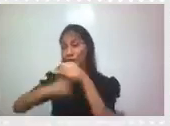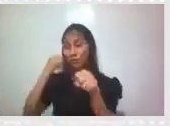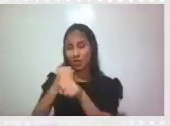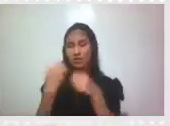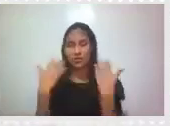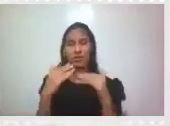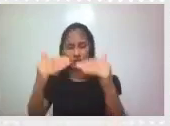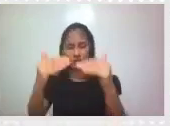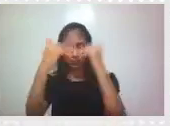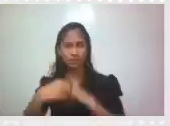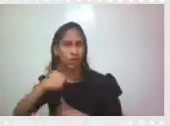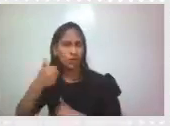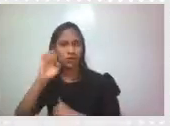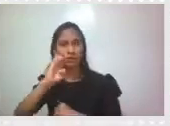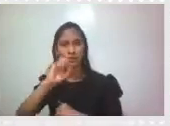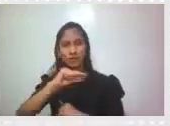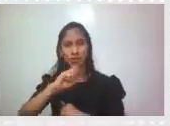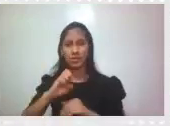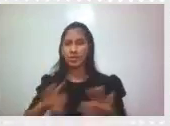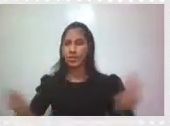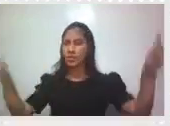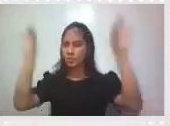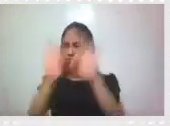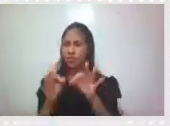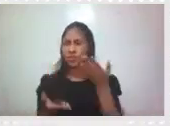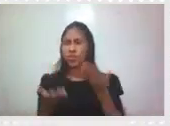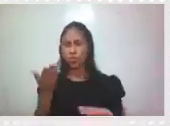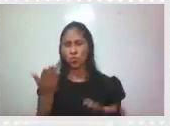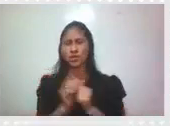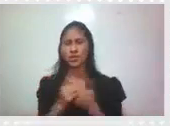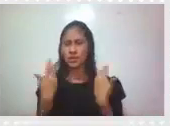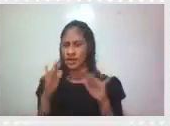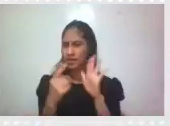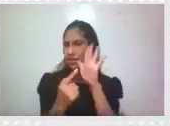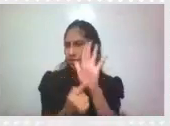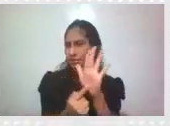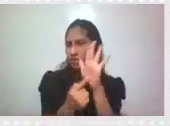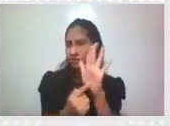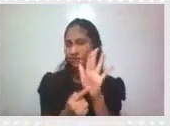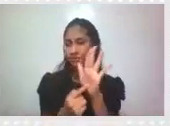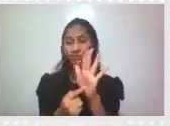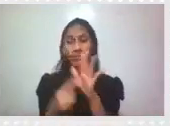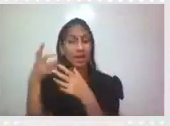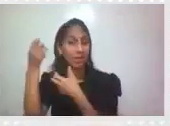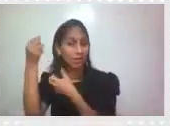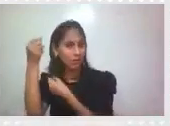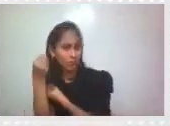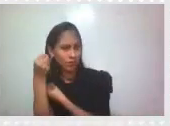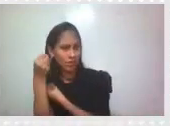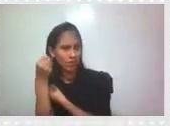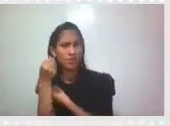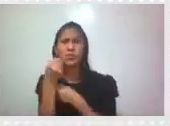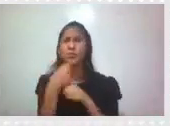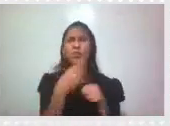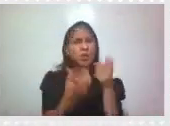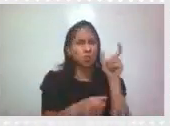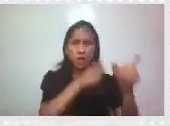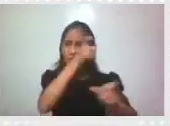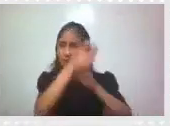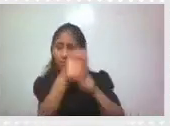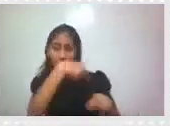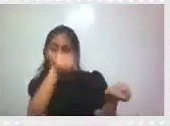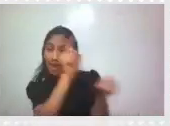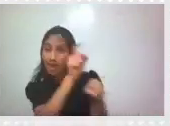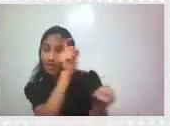eje importante es que ya se había adelantado, es el fortalecimiento de capacidades. Si bien